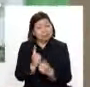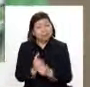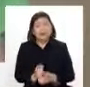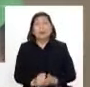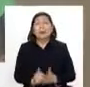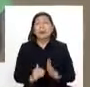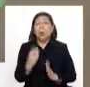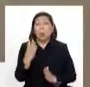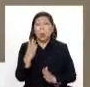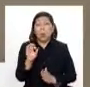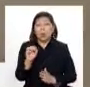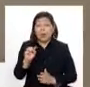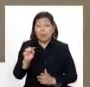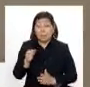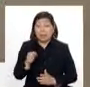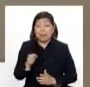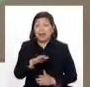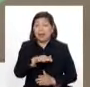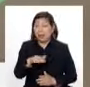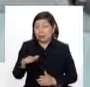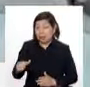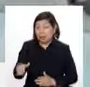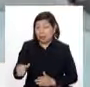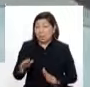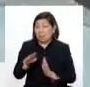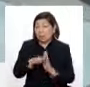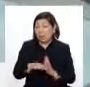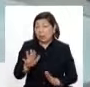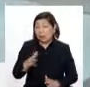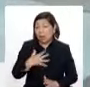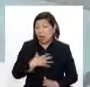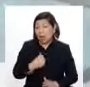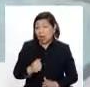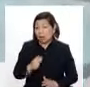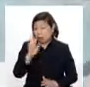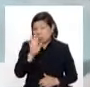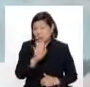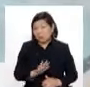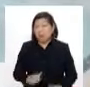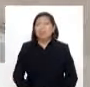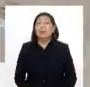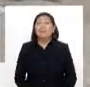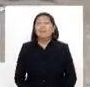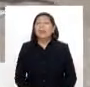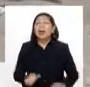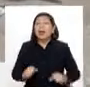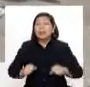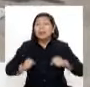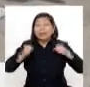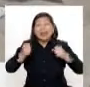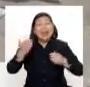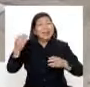a más de 40.000 niñas y niños menores de 5 años a nivel nacional, debido a las